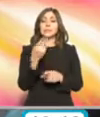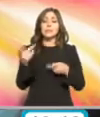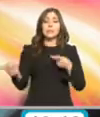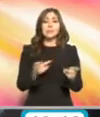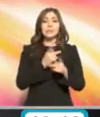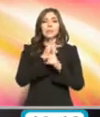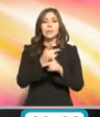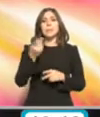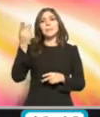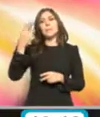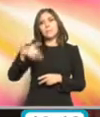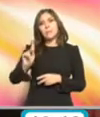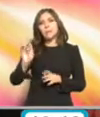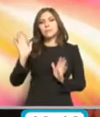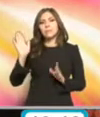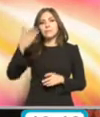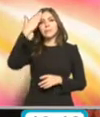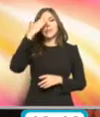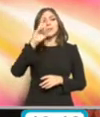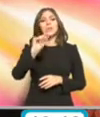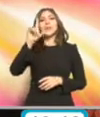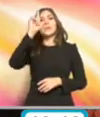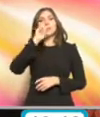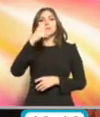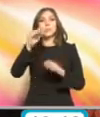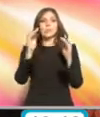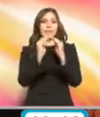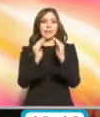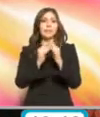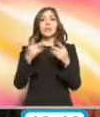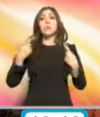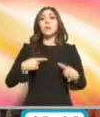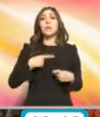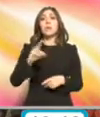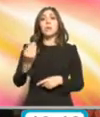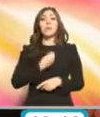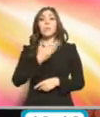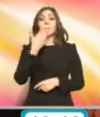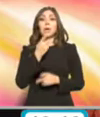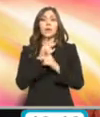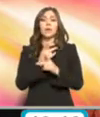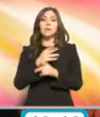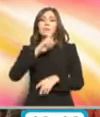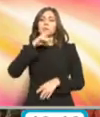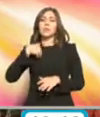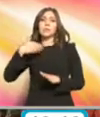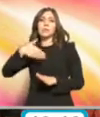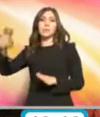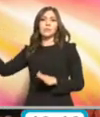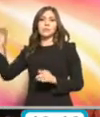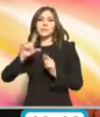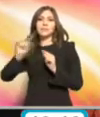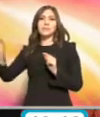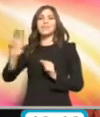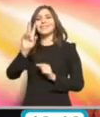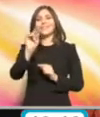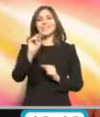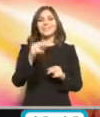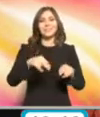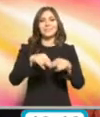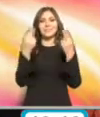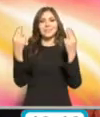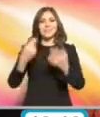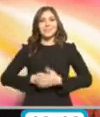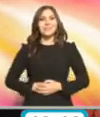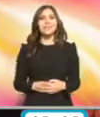paciencia. ¿Ah, sí? Pero yo sé que no va o sea, a fallar para ahí en intolerantes casa. no. Ay, No, me retiro. Gracias por la Retírate, invitación. Daniel. No, para nada. Ahí está. Ok, chicos,